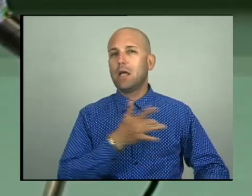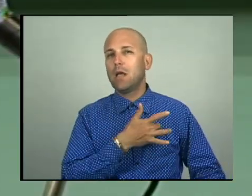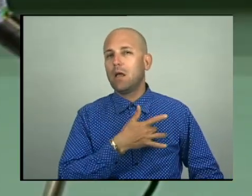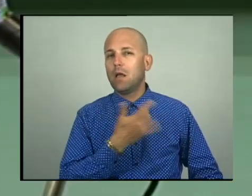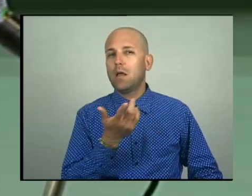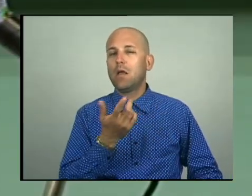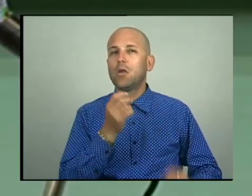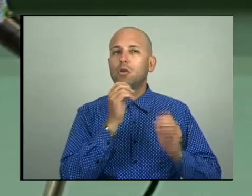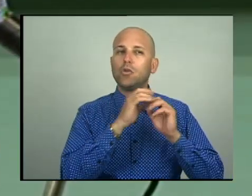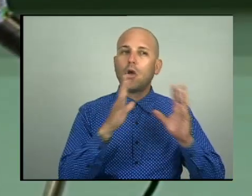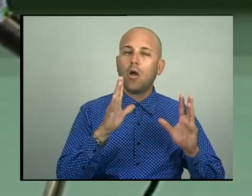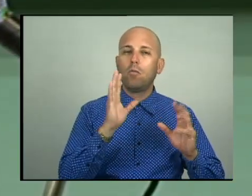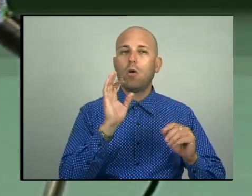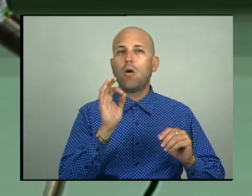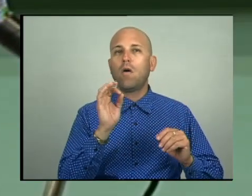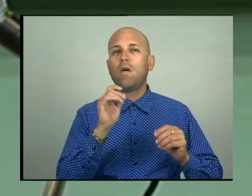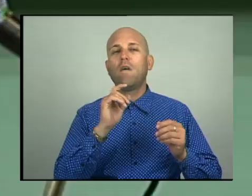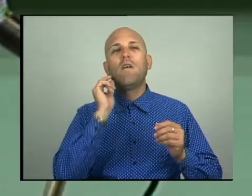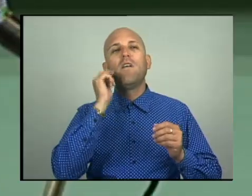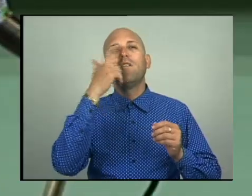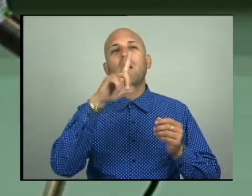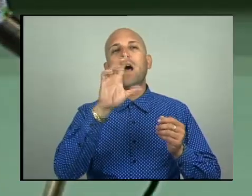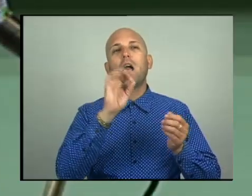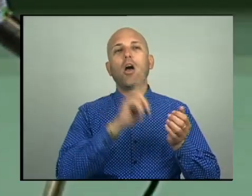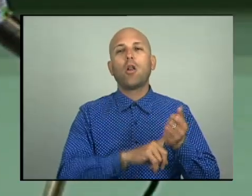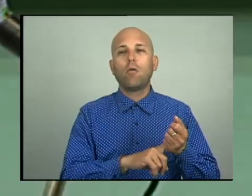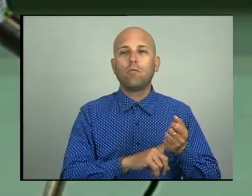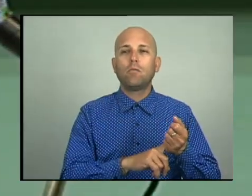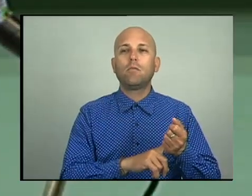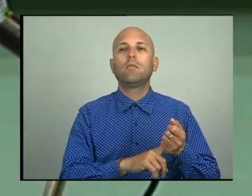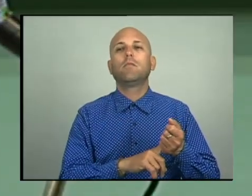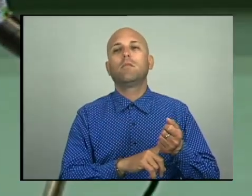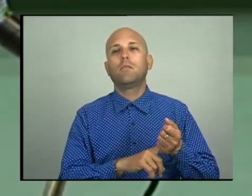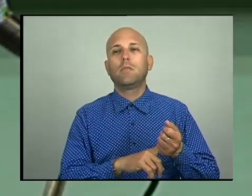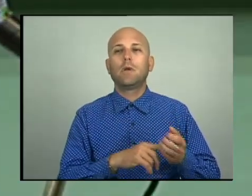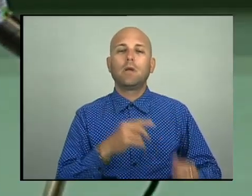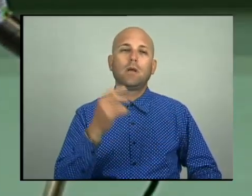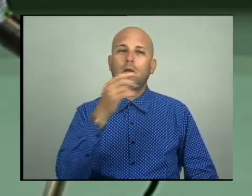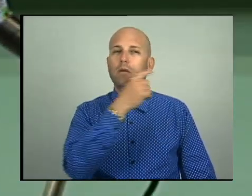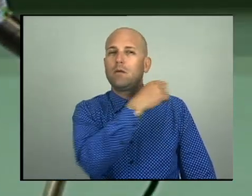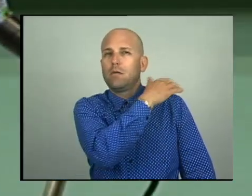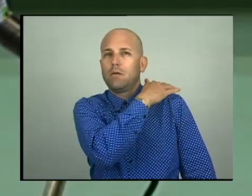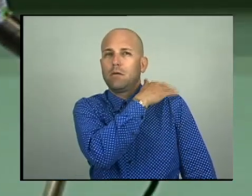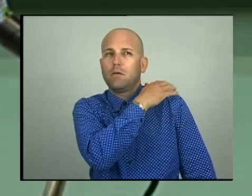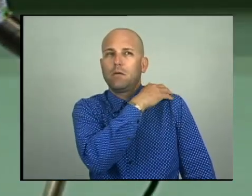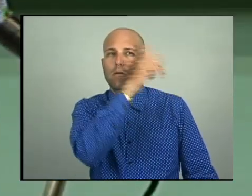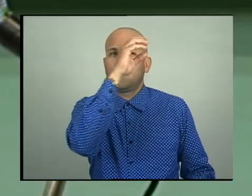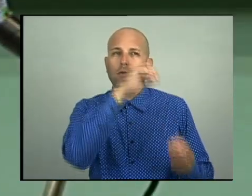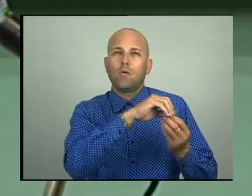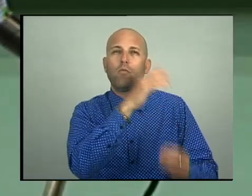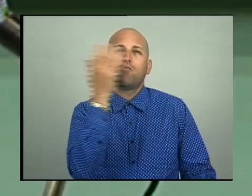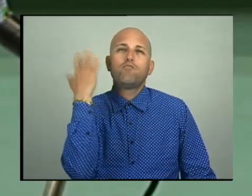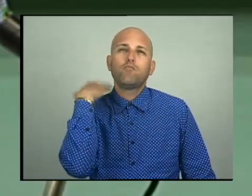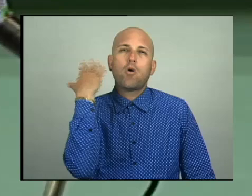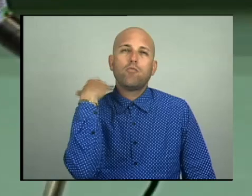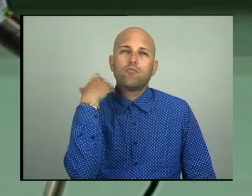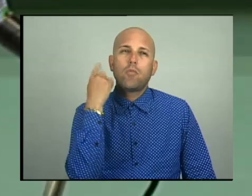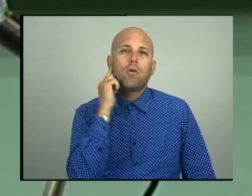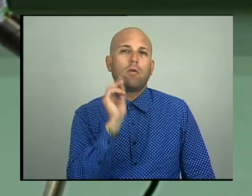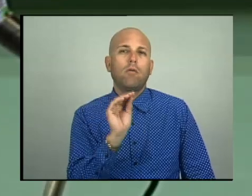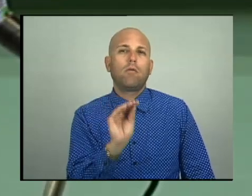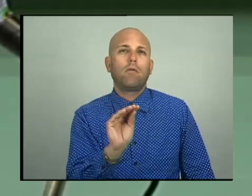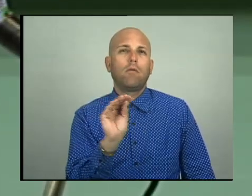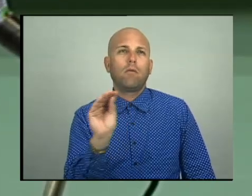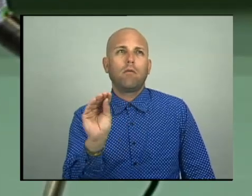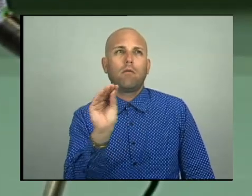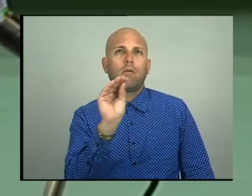qué tipo de soplo. El soplo del falo es bastante típico, se irradia hacia la espalda, ahí en el foco pulmonar, y tiene sus características que los